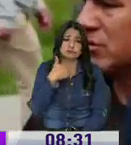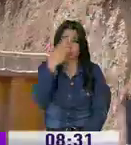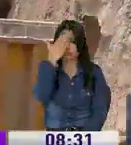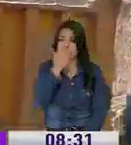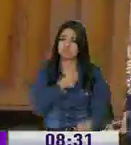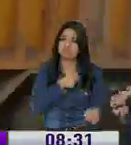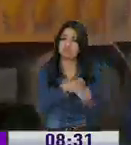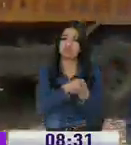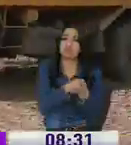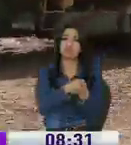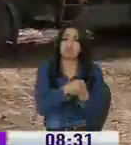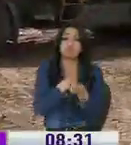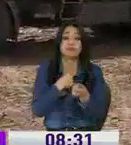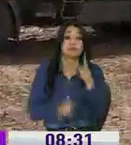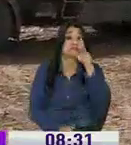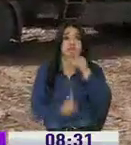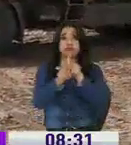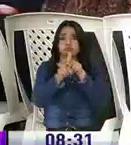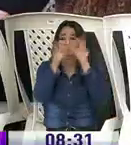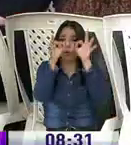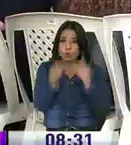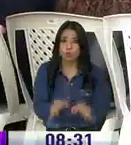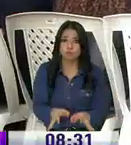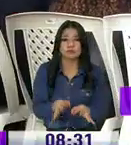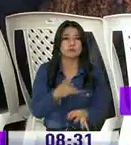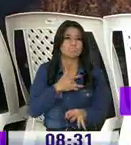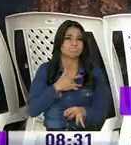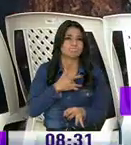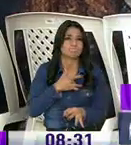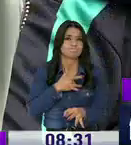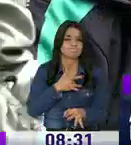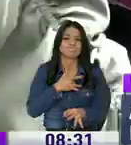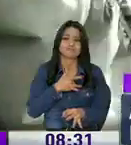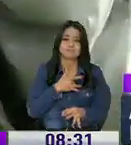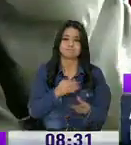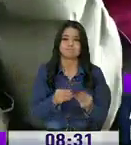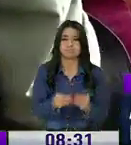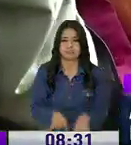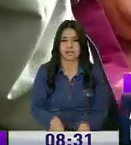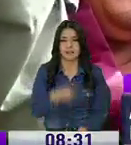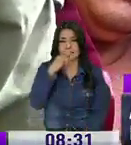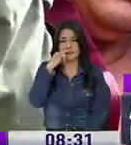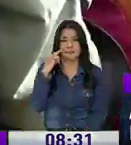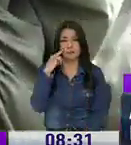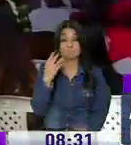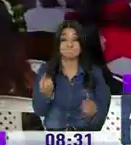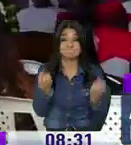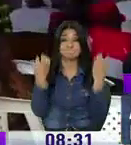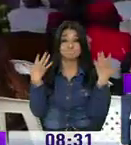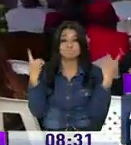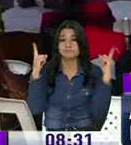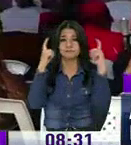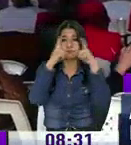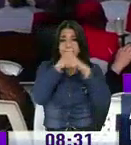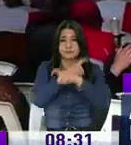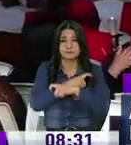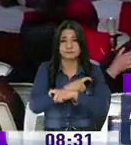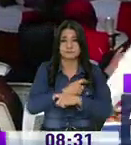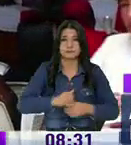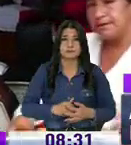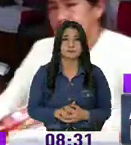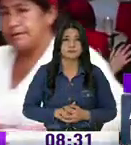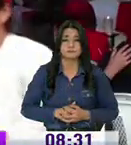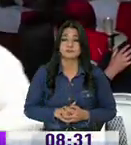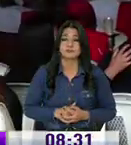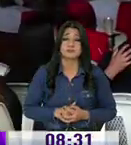ellos. La desgracia golpeó a esta familia, cuya pena es evidente ante esta irreparable pérdida que será difícil de olvidar. Mis hijos eran todo,